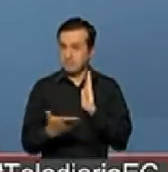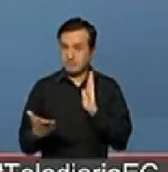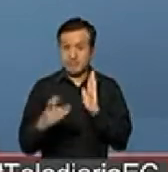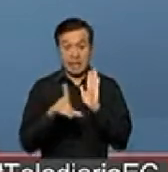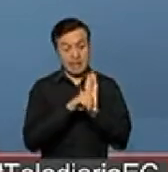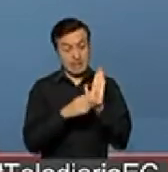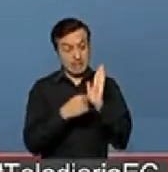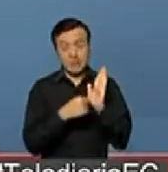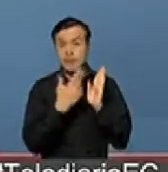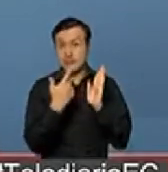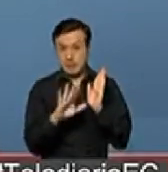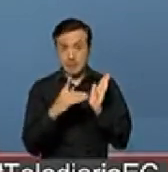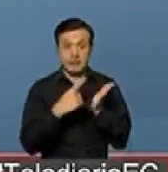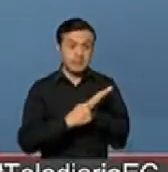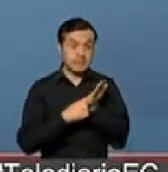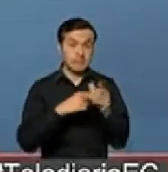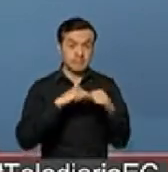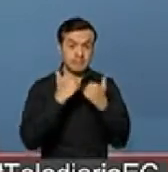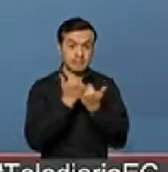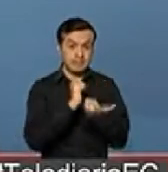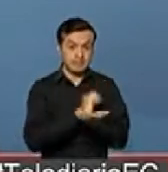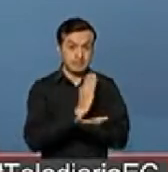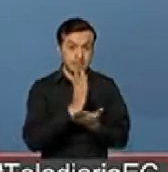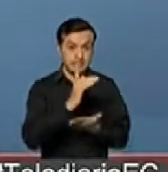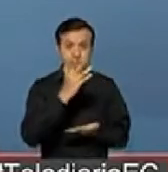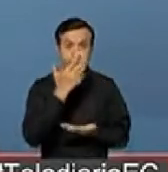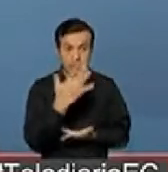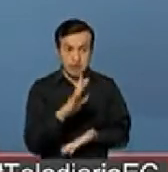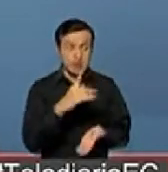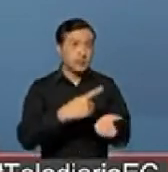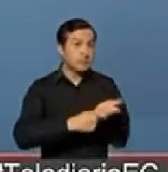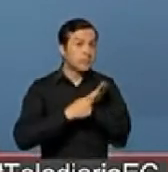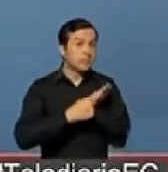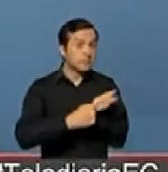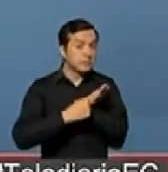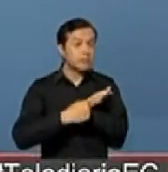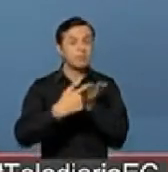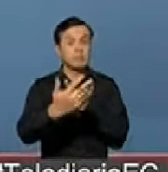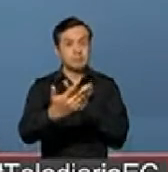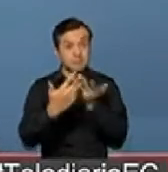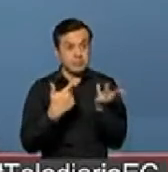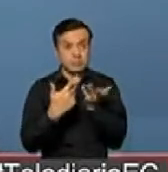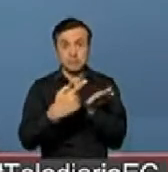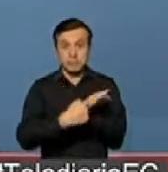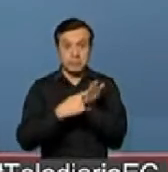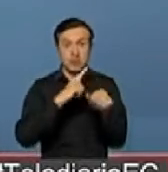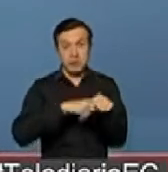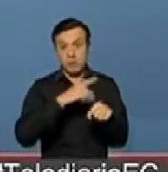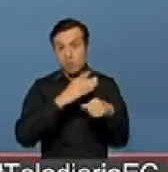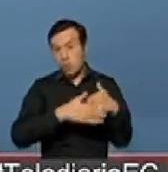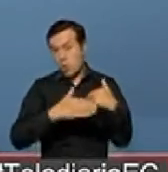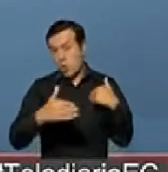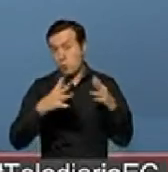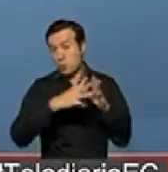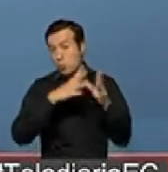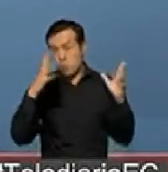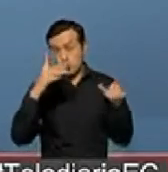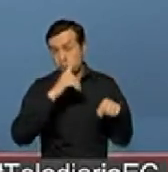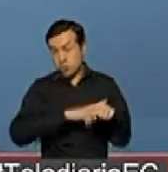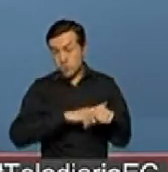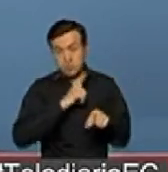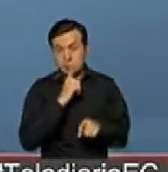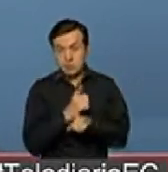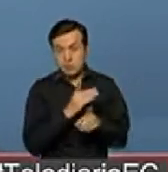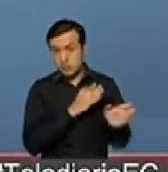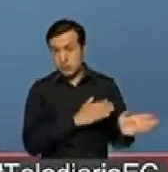ley pues ya ha pasado por la Asamblea Nacional, ha sido también discutida bastante, creo yo, bastante tiempo. Asambleísta,